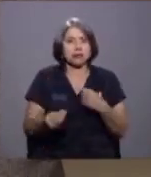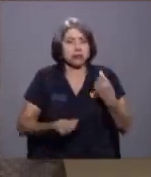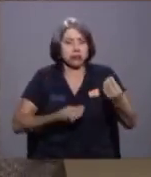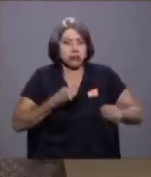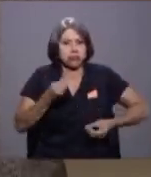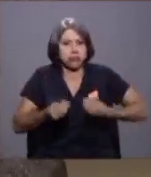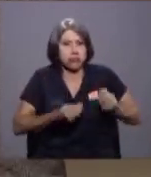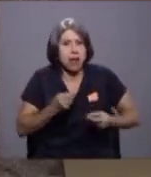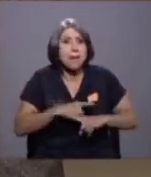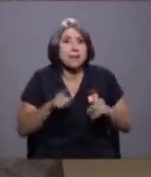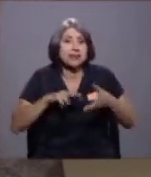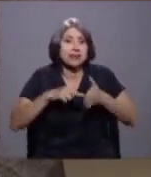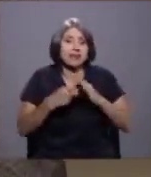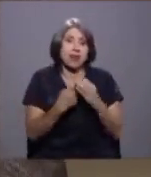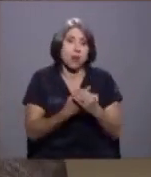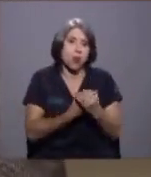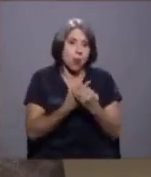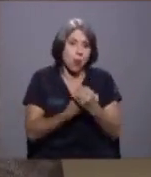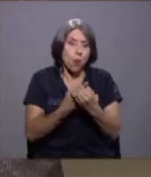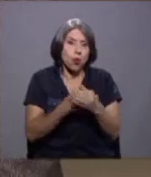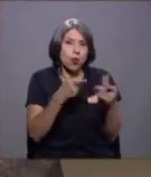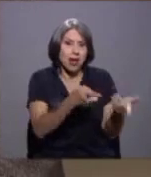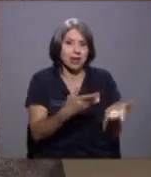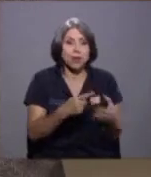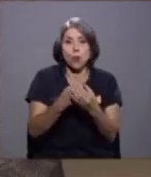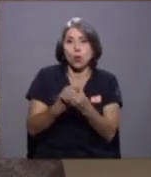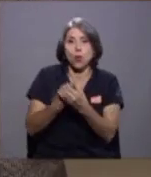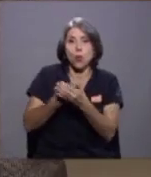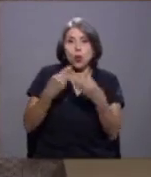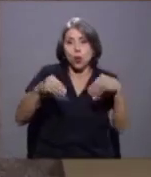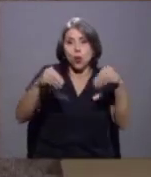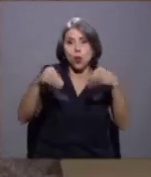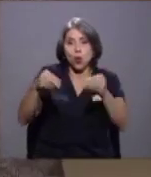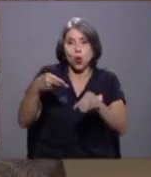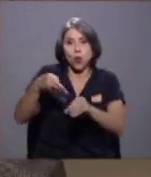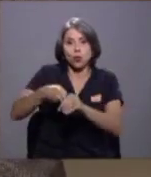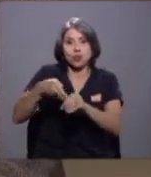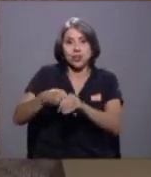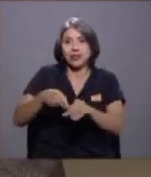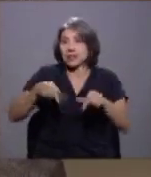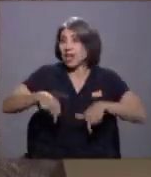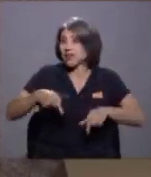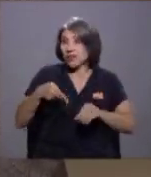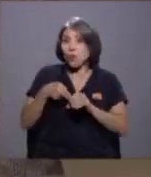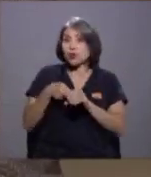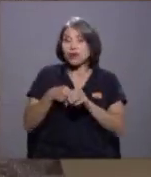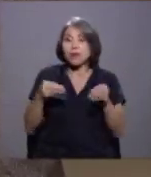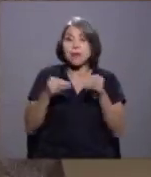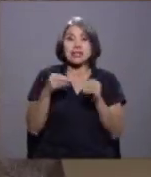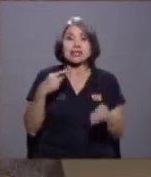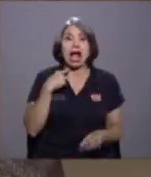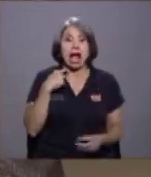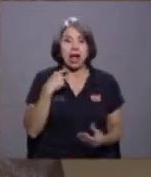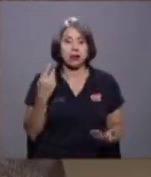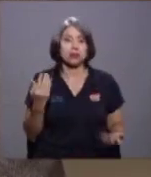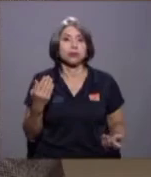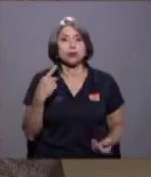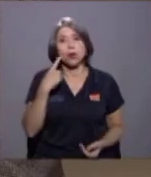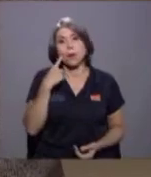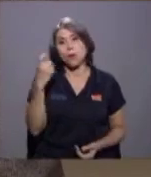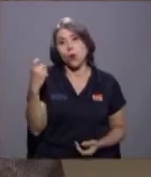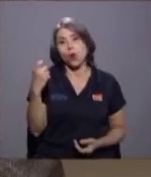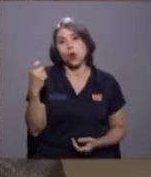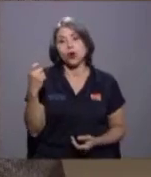entonces tenemos un monopolio ahí, tenemos un monopolio en los combustibles, tenemos los combustibles más caros, en buena medida por la